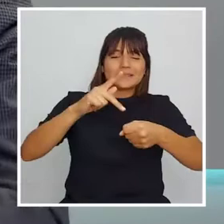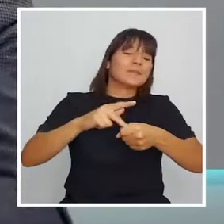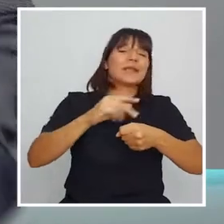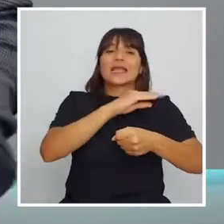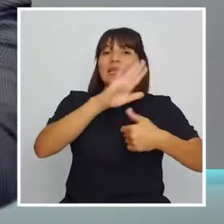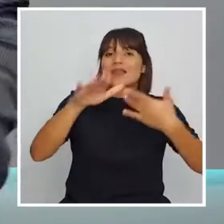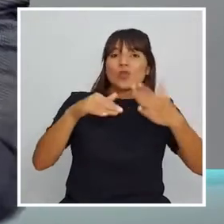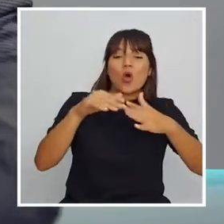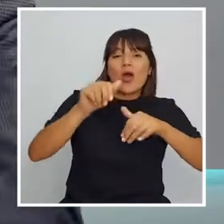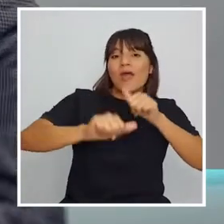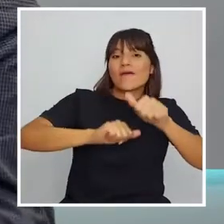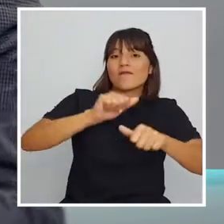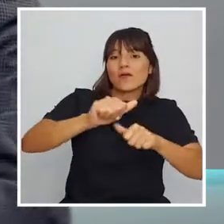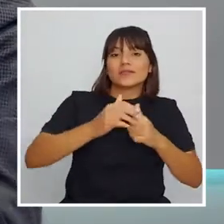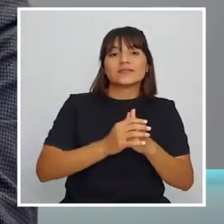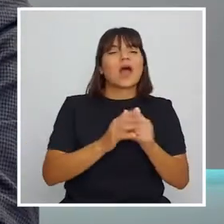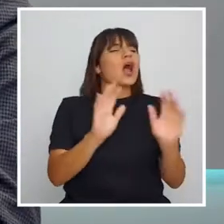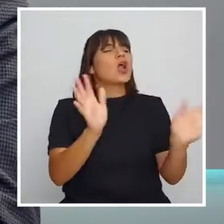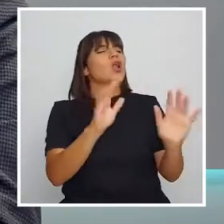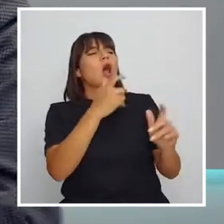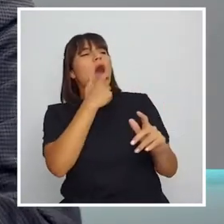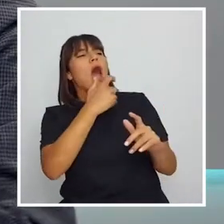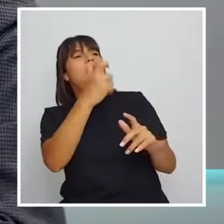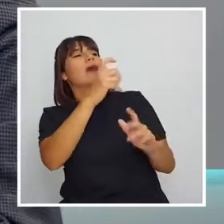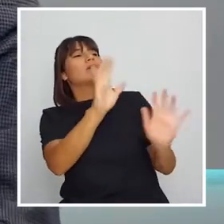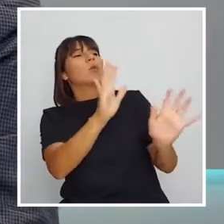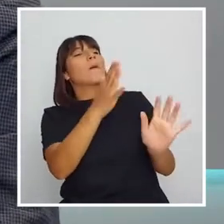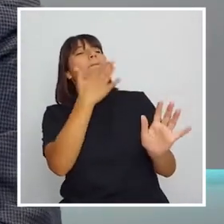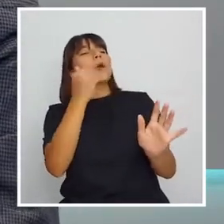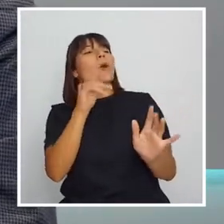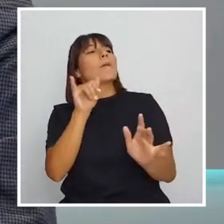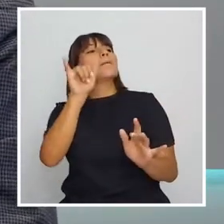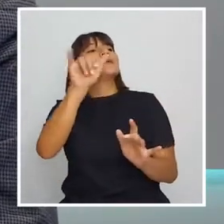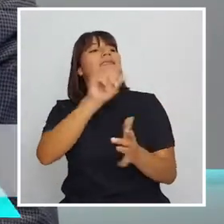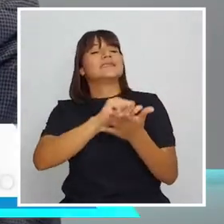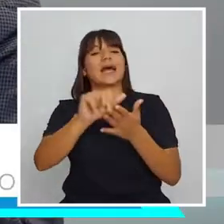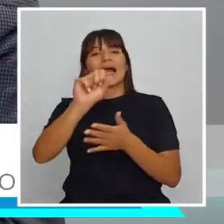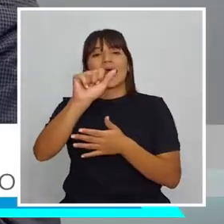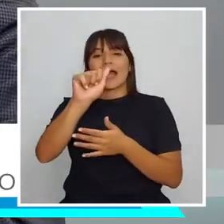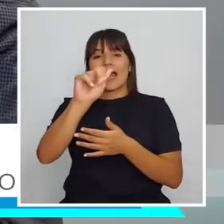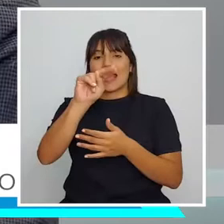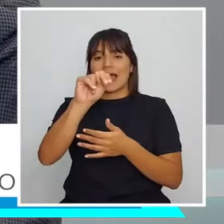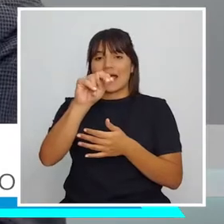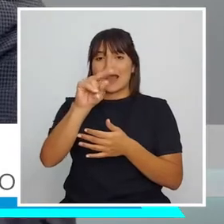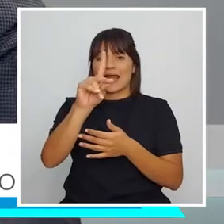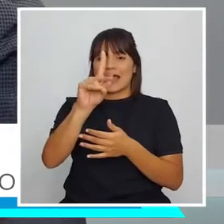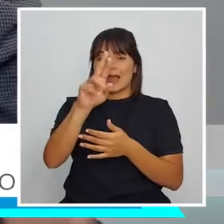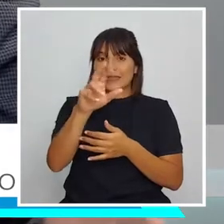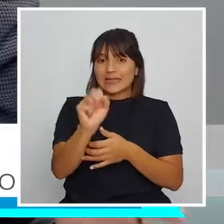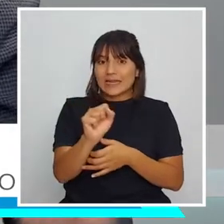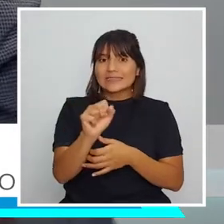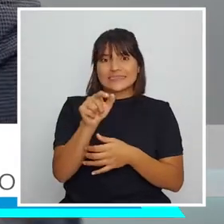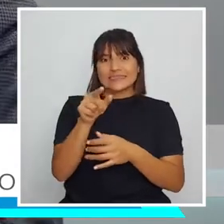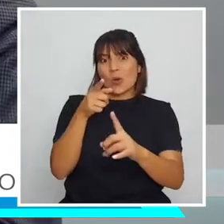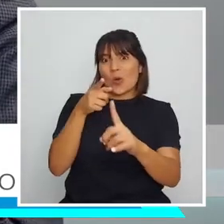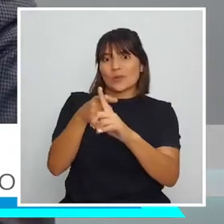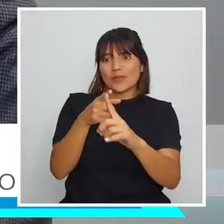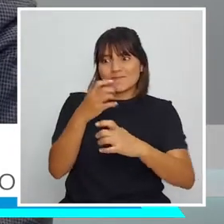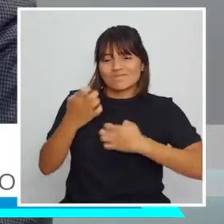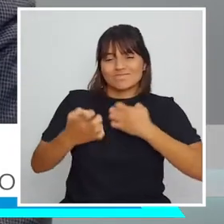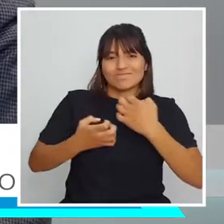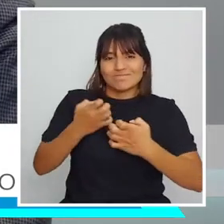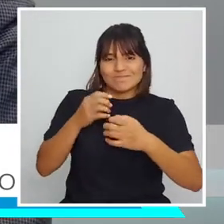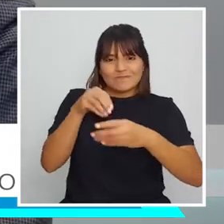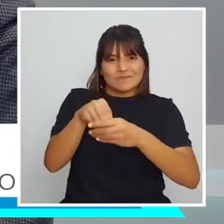esfuerzo. No, pizza no hace falta porque estamos pensando en el viajecito a San Andrés y vamos a hacer el viajecito a San Andrés. O vamos a pensar en términos de